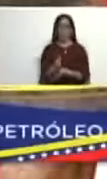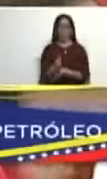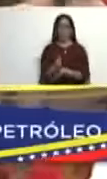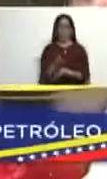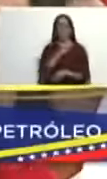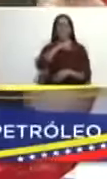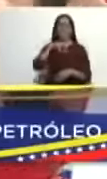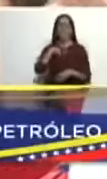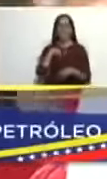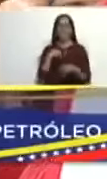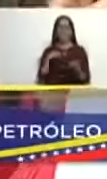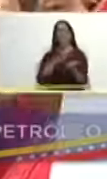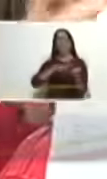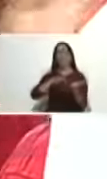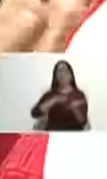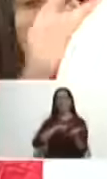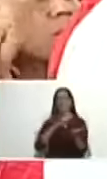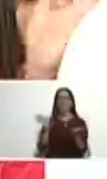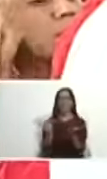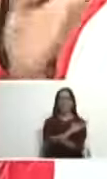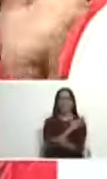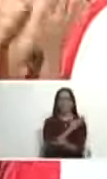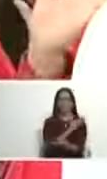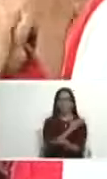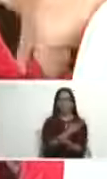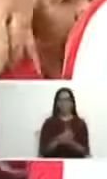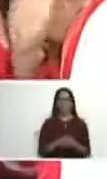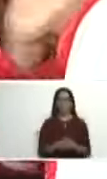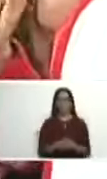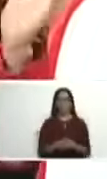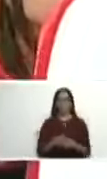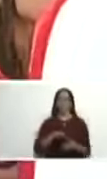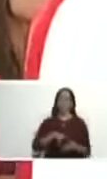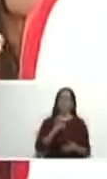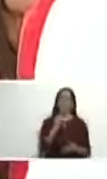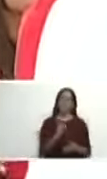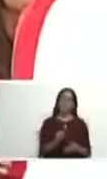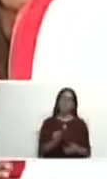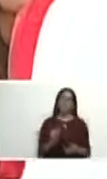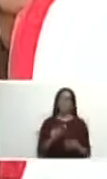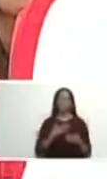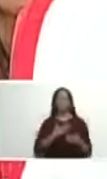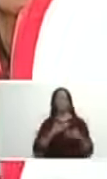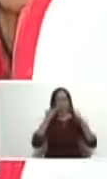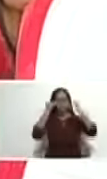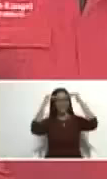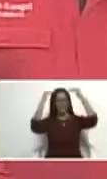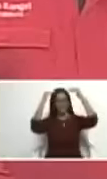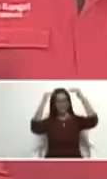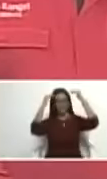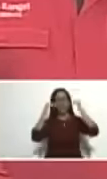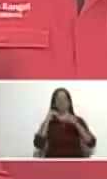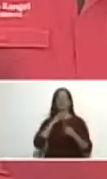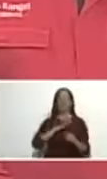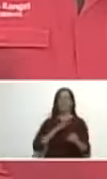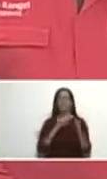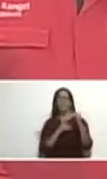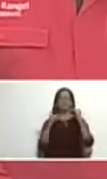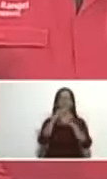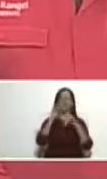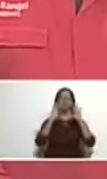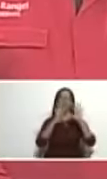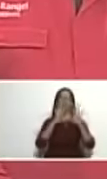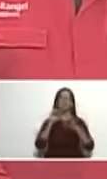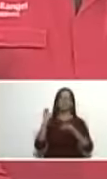nuestro vocabulario lo vamos a eliminar. Le puedo decir, mi comandante, que estamos por encima de